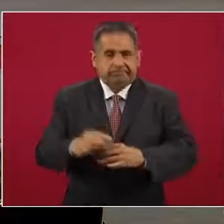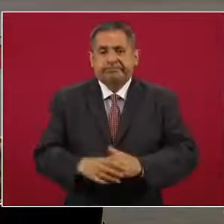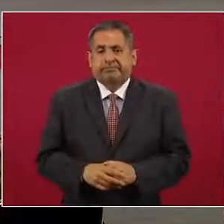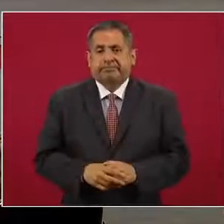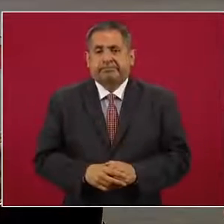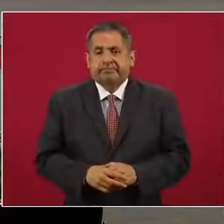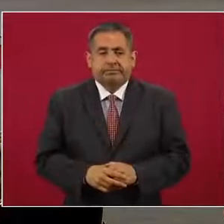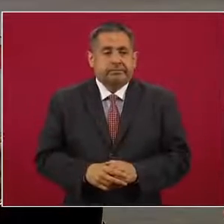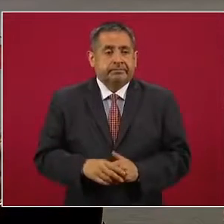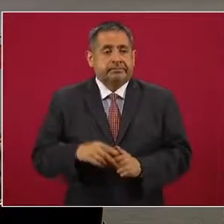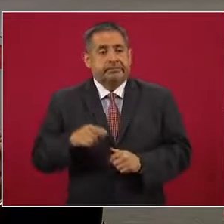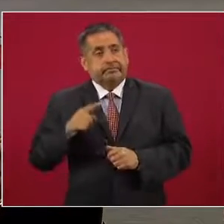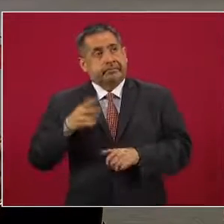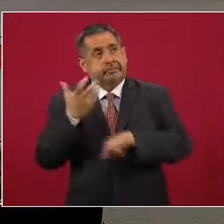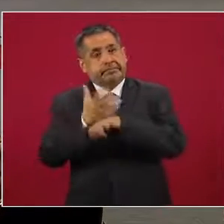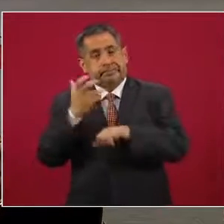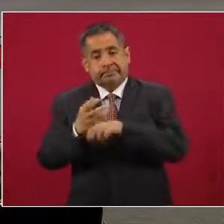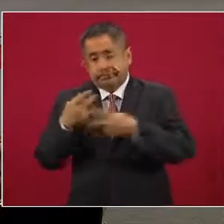las remesas,